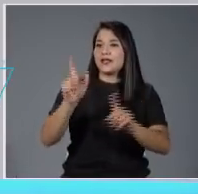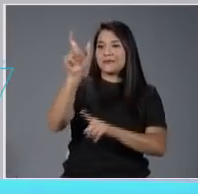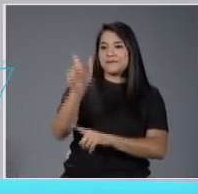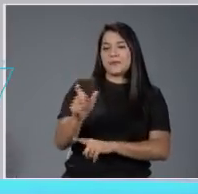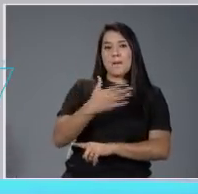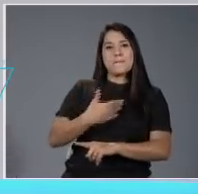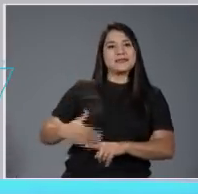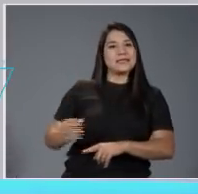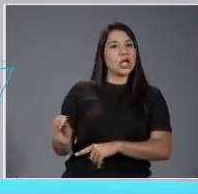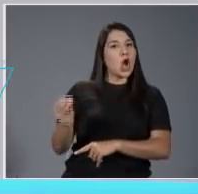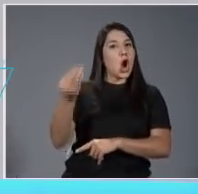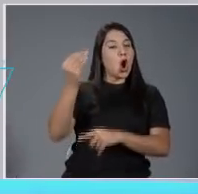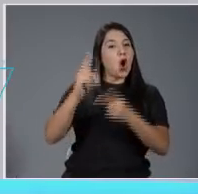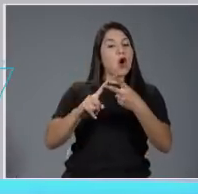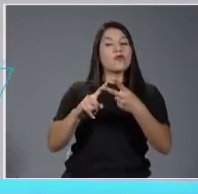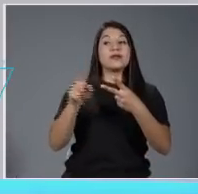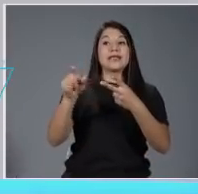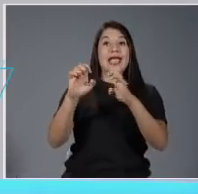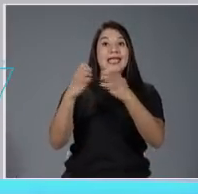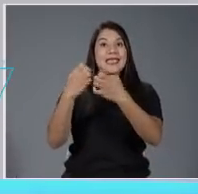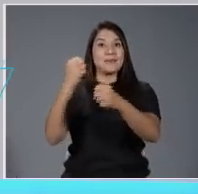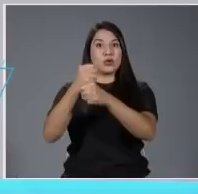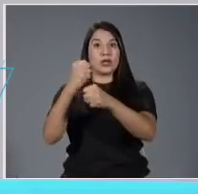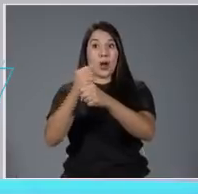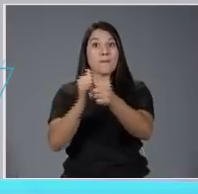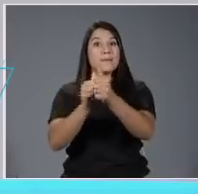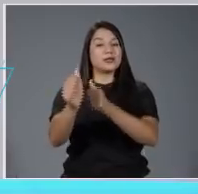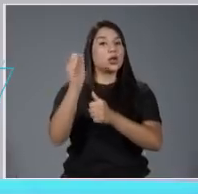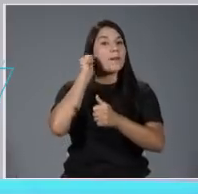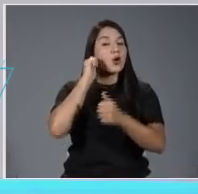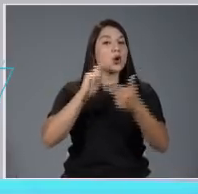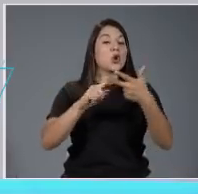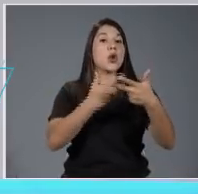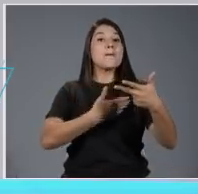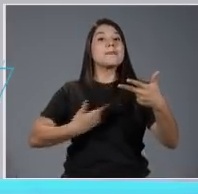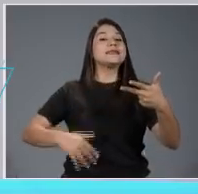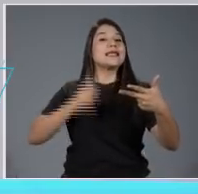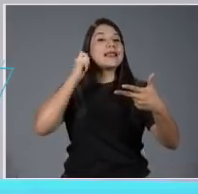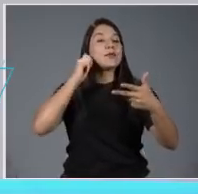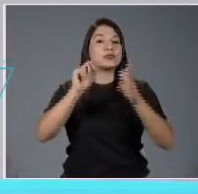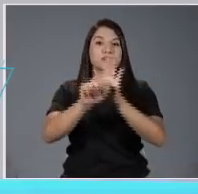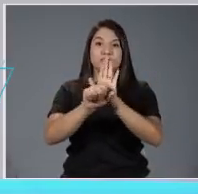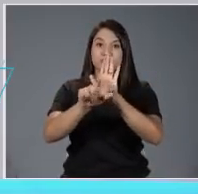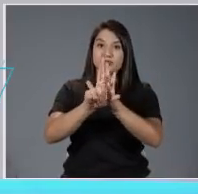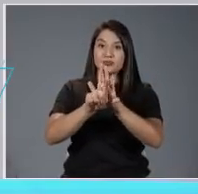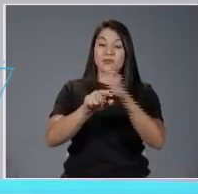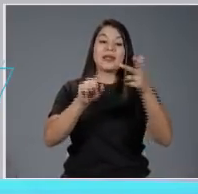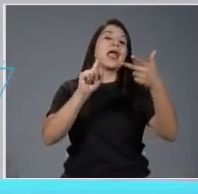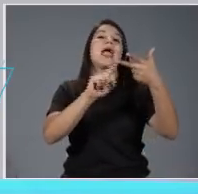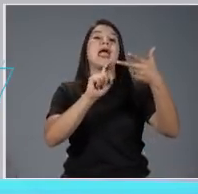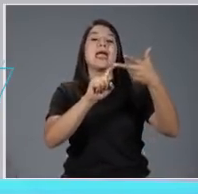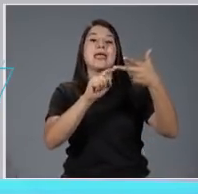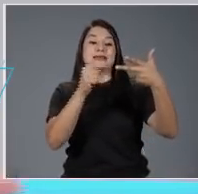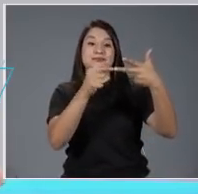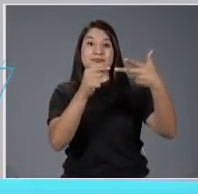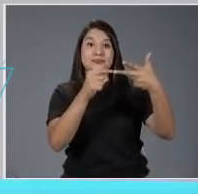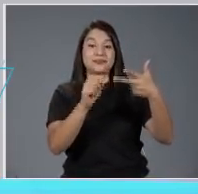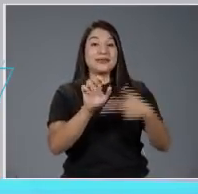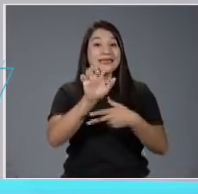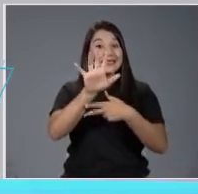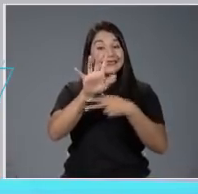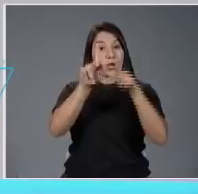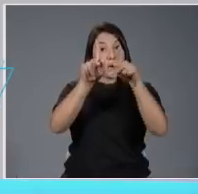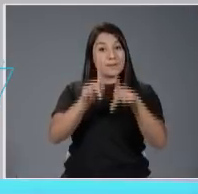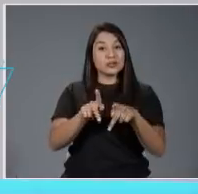un gabinete casi con más mujeres que hombres y una presidenta en la Asamblea Legislativa que representa, de los 5 miembros de la